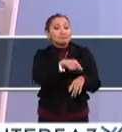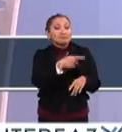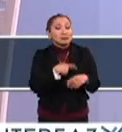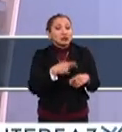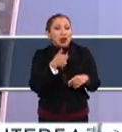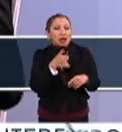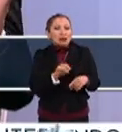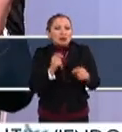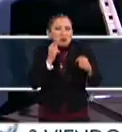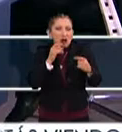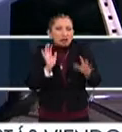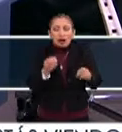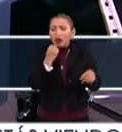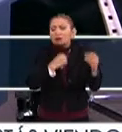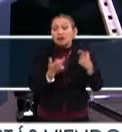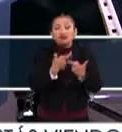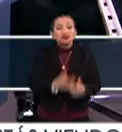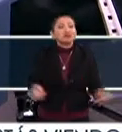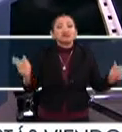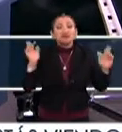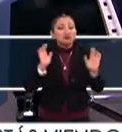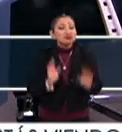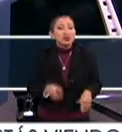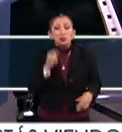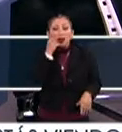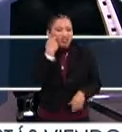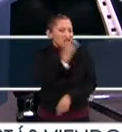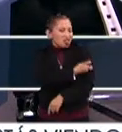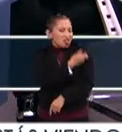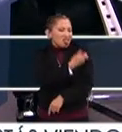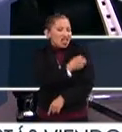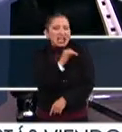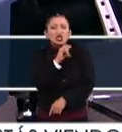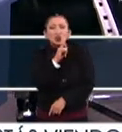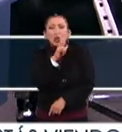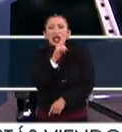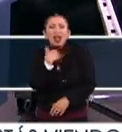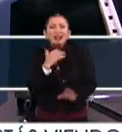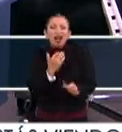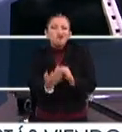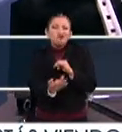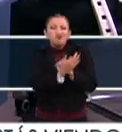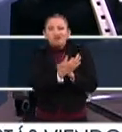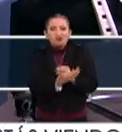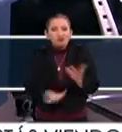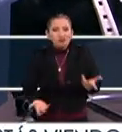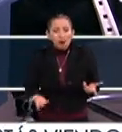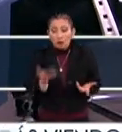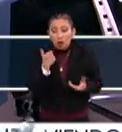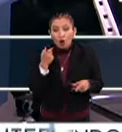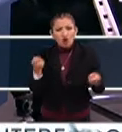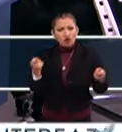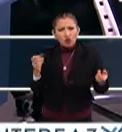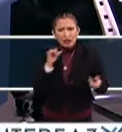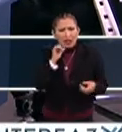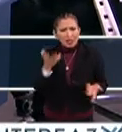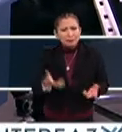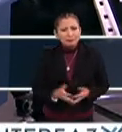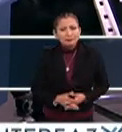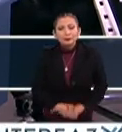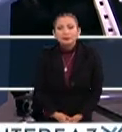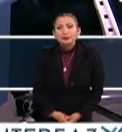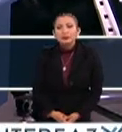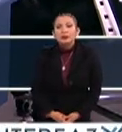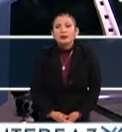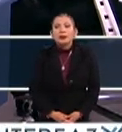persona así y que está comiendo de forma deliberada, sin ninguna dieta, sin ningún régimen